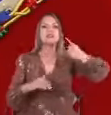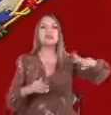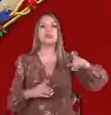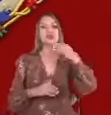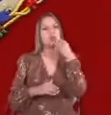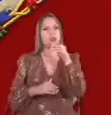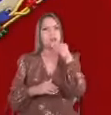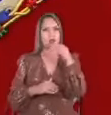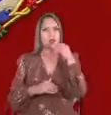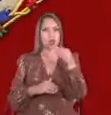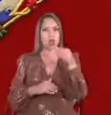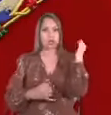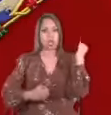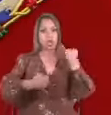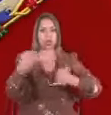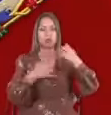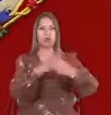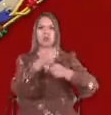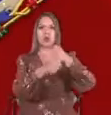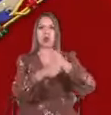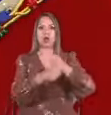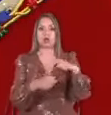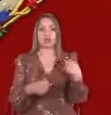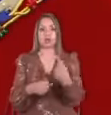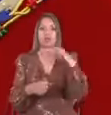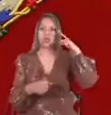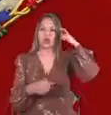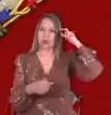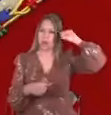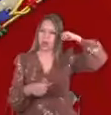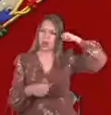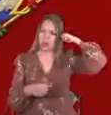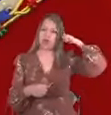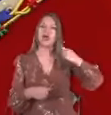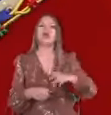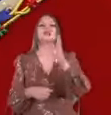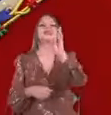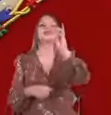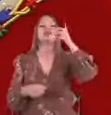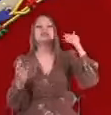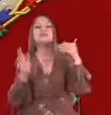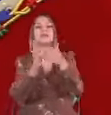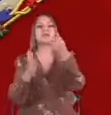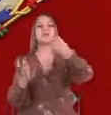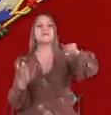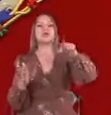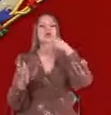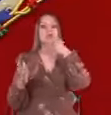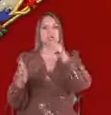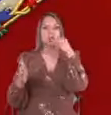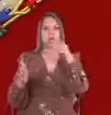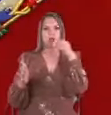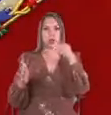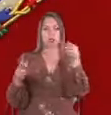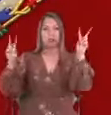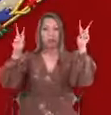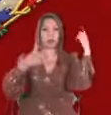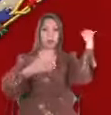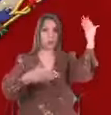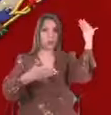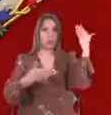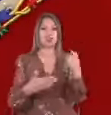dólares, cuando en el último año de nuestro gobierno fue, escúchese, 6 mil millones de dólares. En el terreno político, la